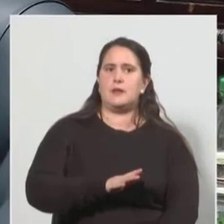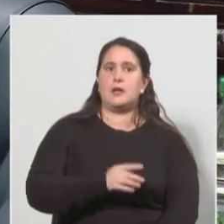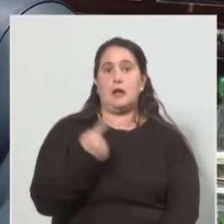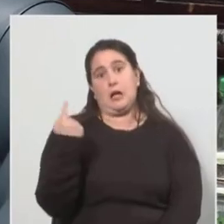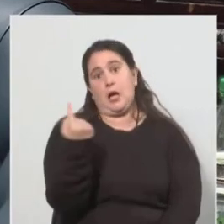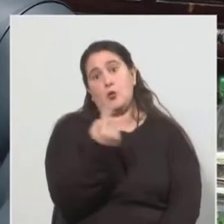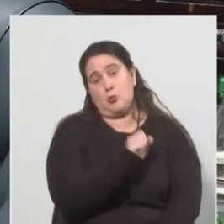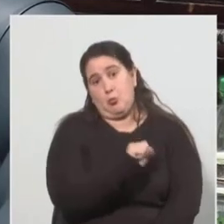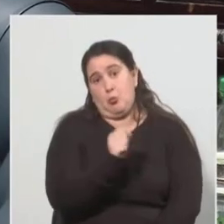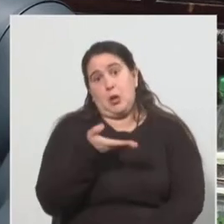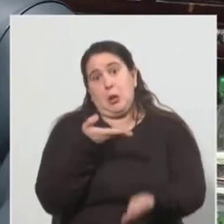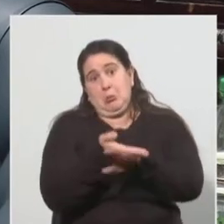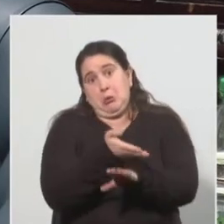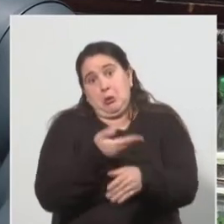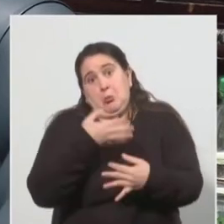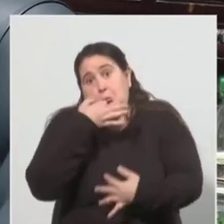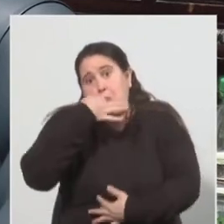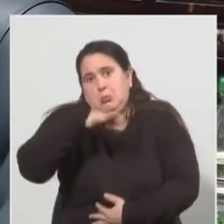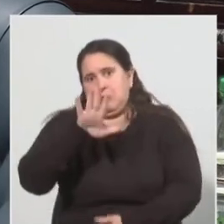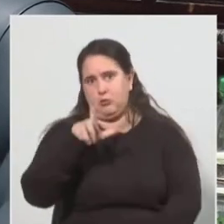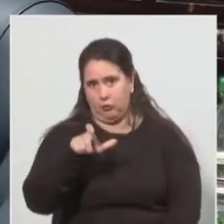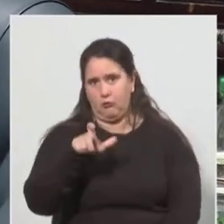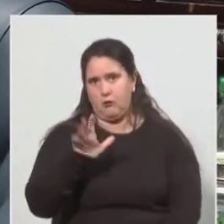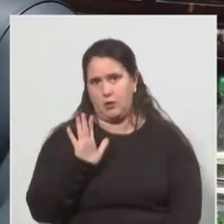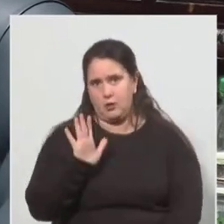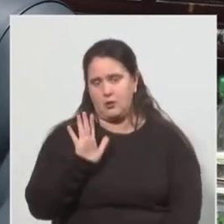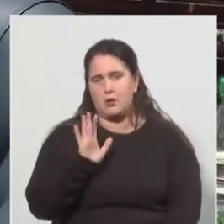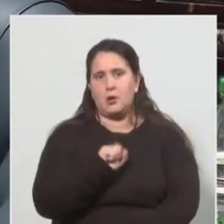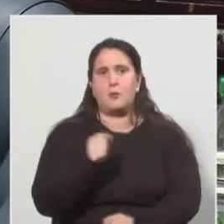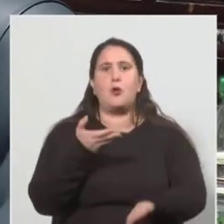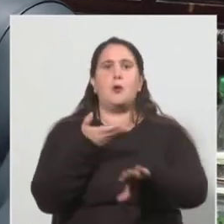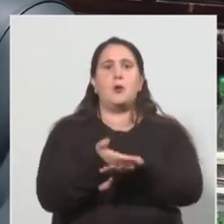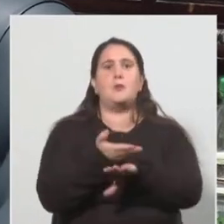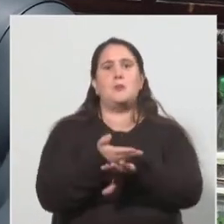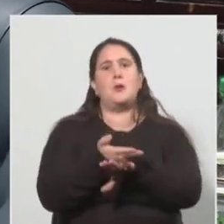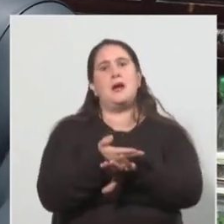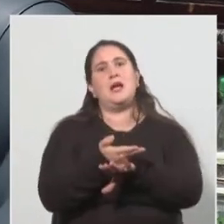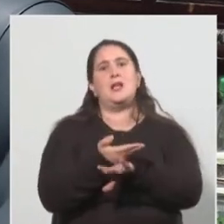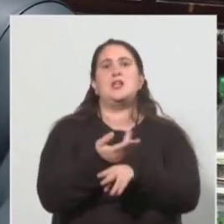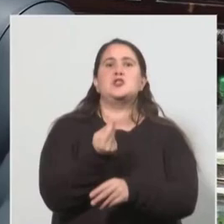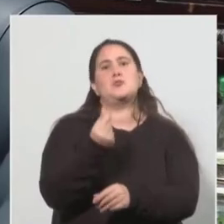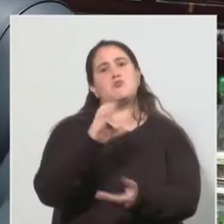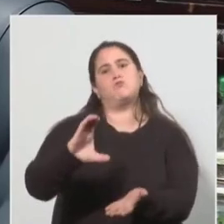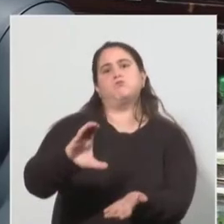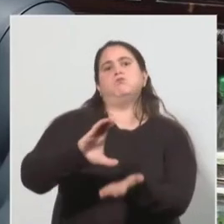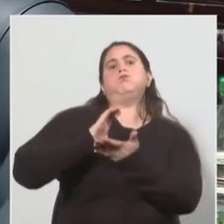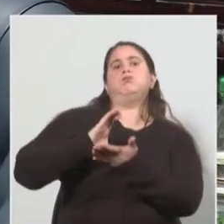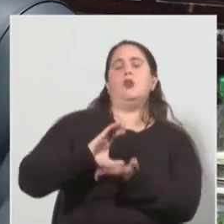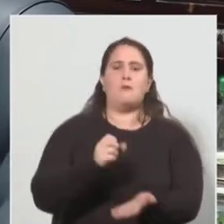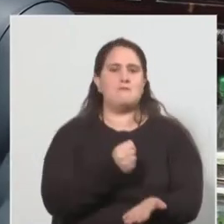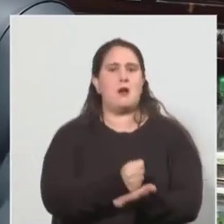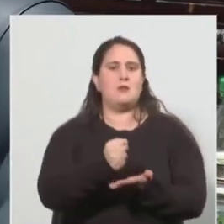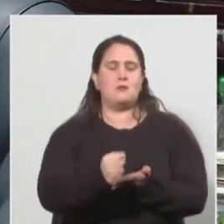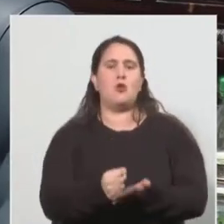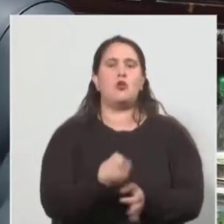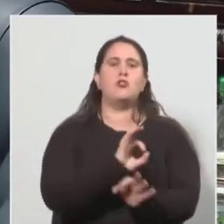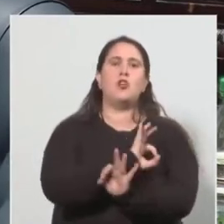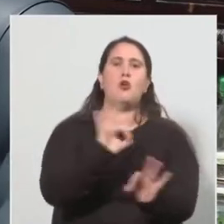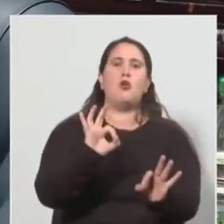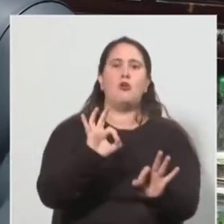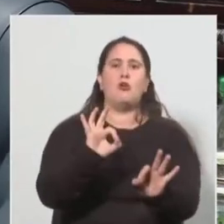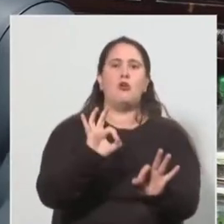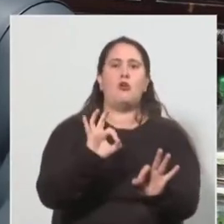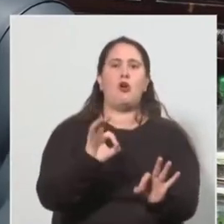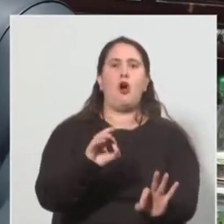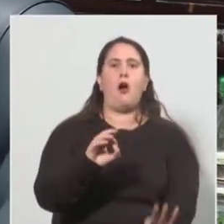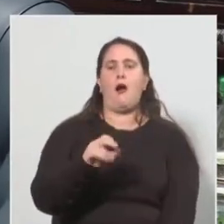Cada uno puede pedir lo que quiera. Uno puede pedir un monopolio, puede pedir un pasaporte, puede